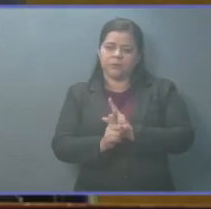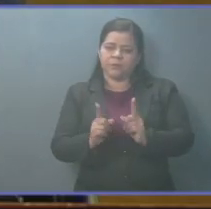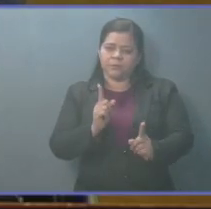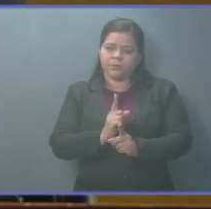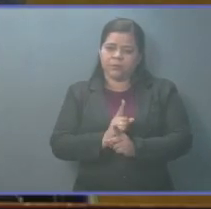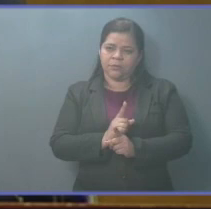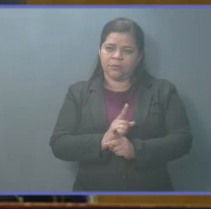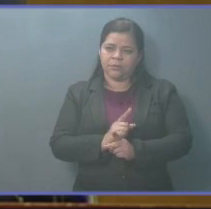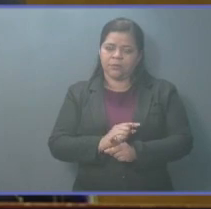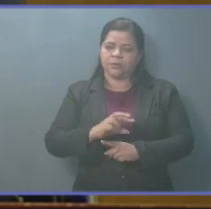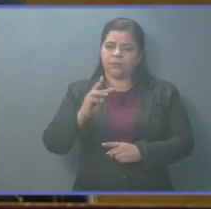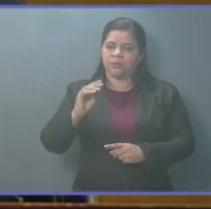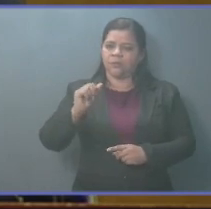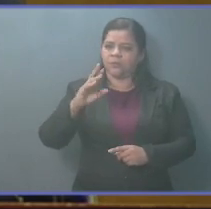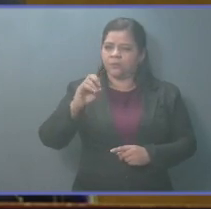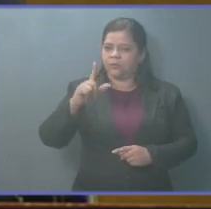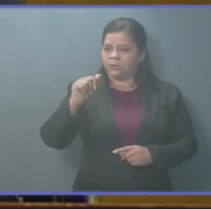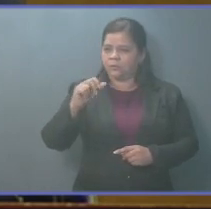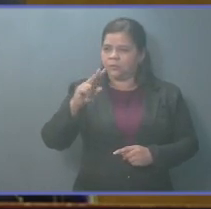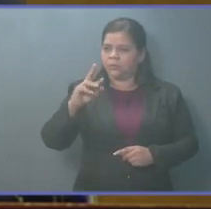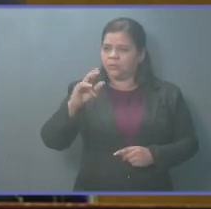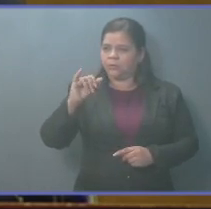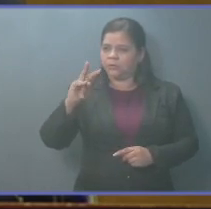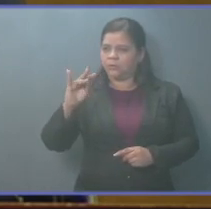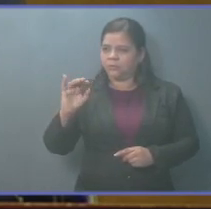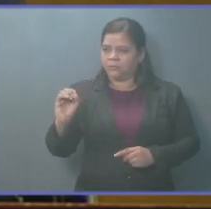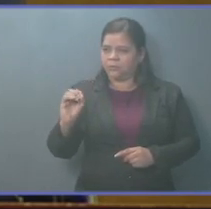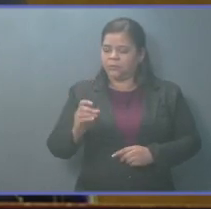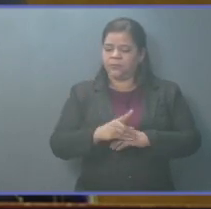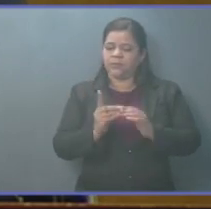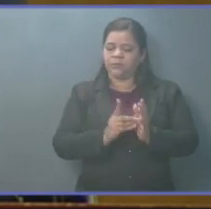Se llama la diputada Marcela Rubio por el diputado David Reyes. Los que estén de acuerdo.